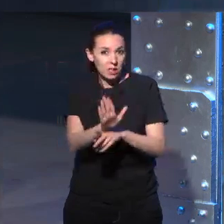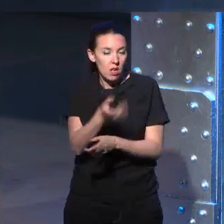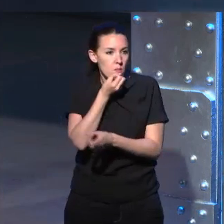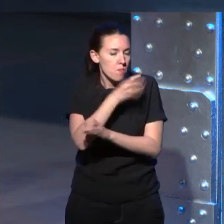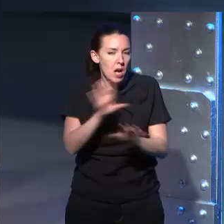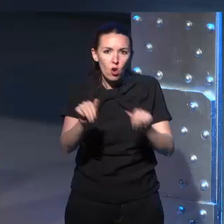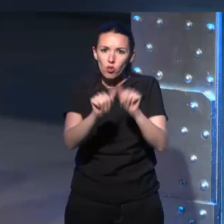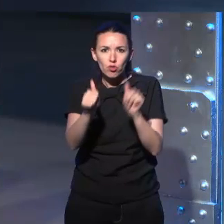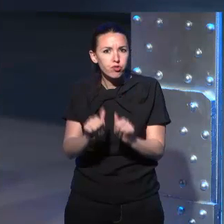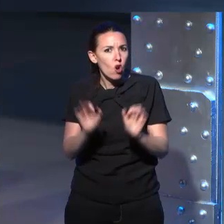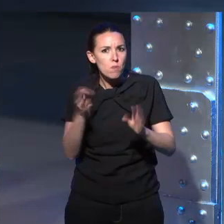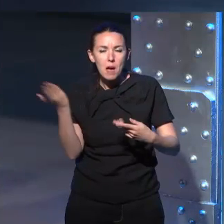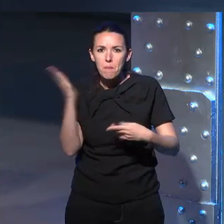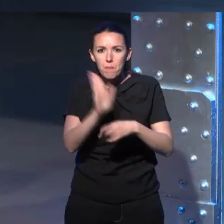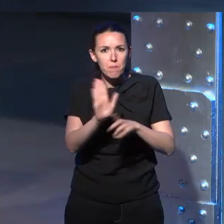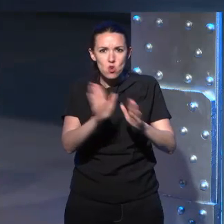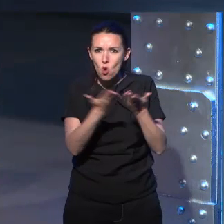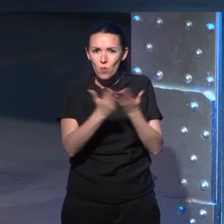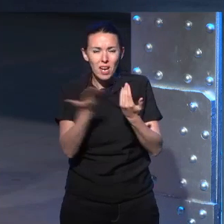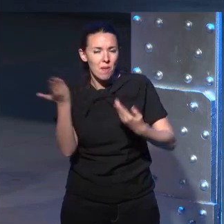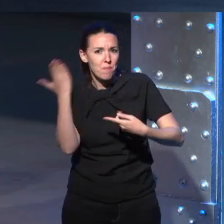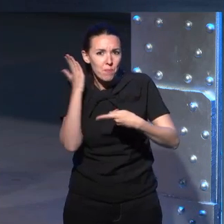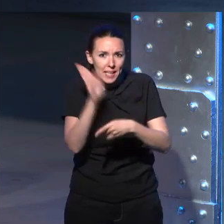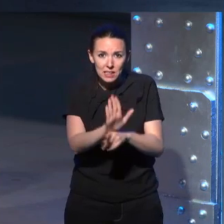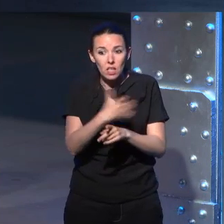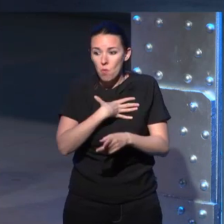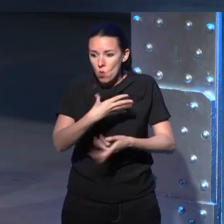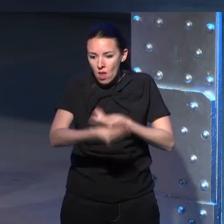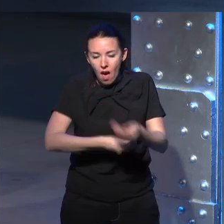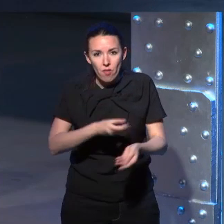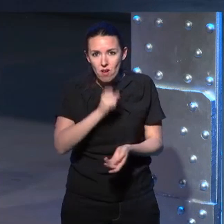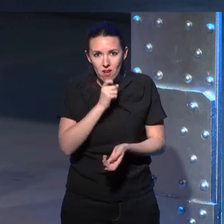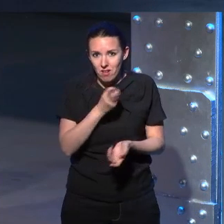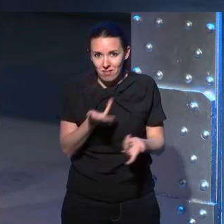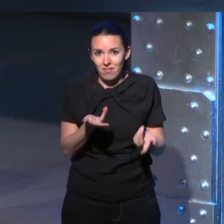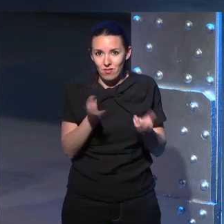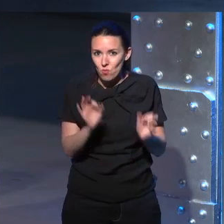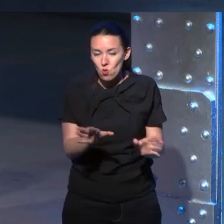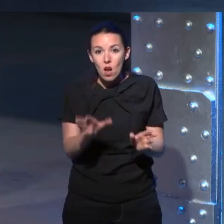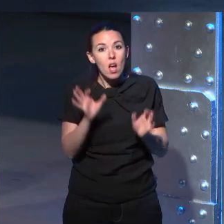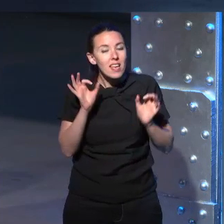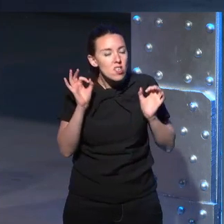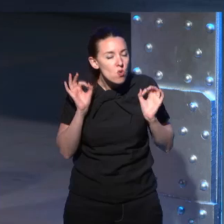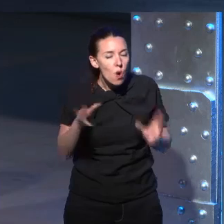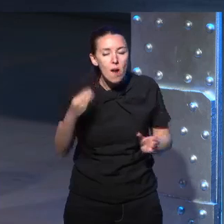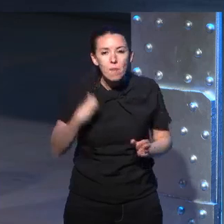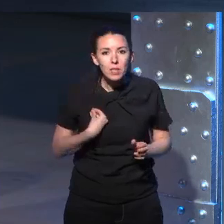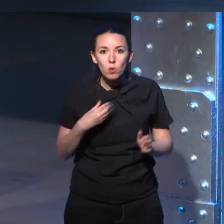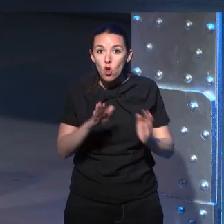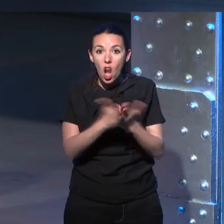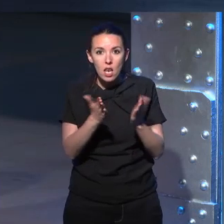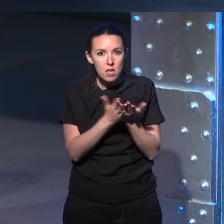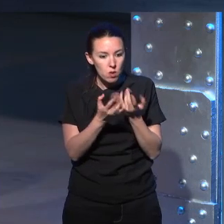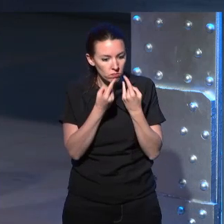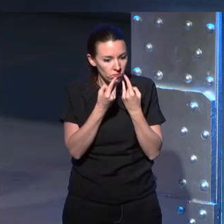mejor forma de presentar una novela que se podía hacer, porque a mí me pasó exactamente lo mismo. Yo devoré la